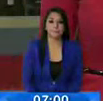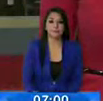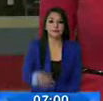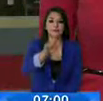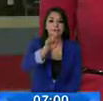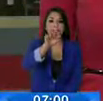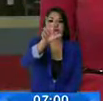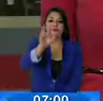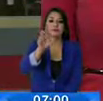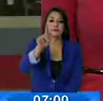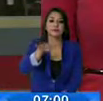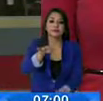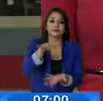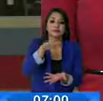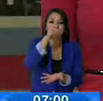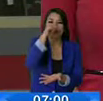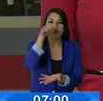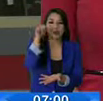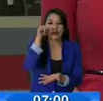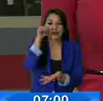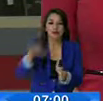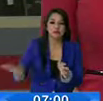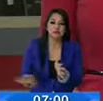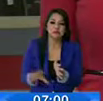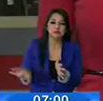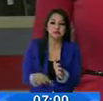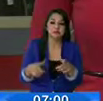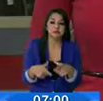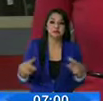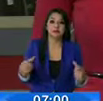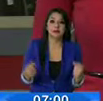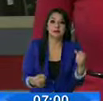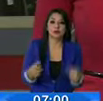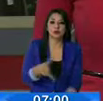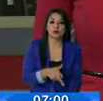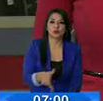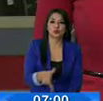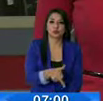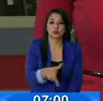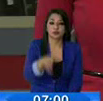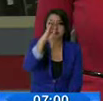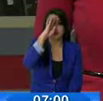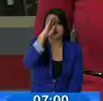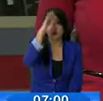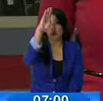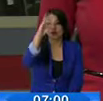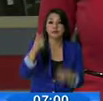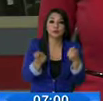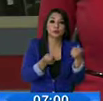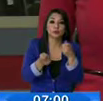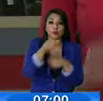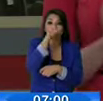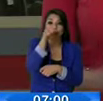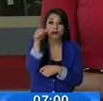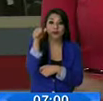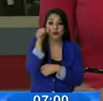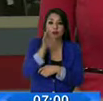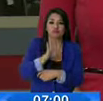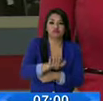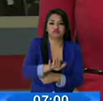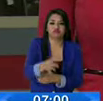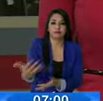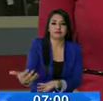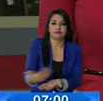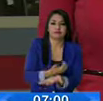130 kilos de cocaína que eran transportados en un camión fueron decomisados por agentes de la Dirección Nacional Antinarcóticos. La droga tenía